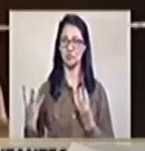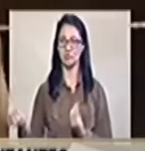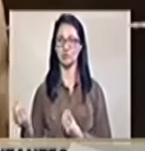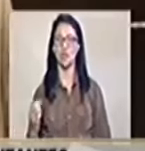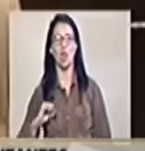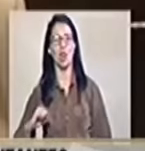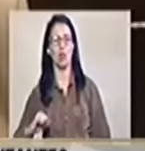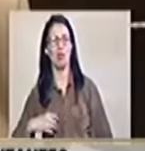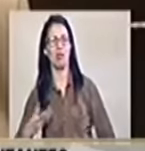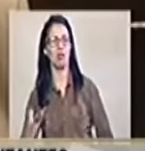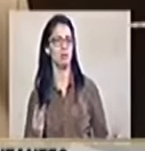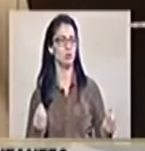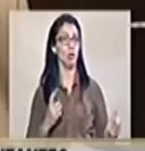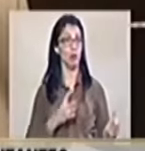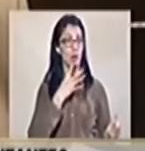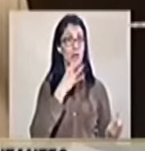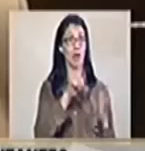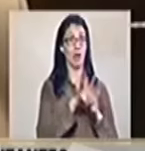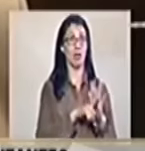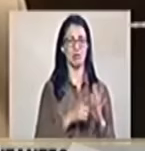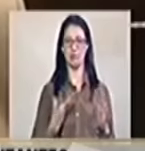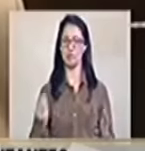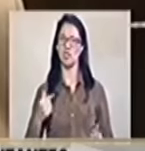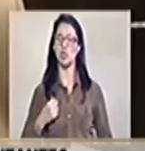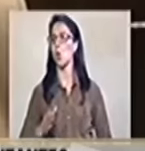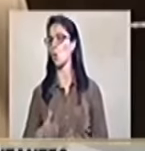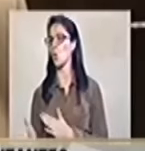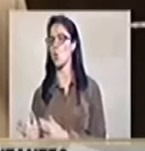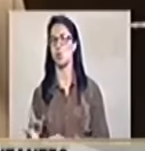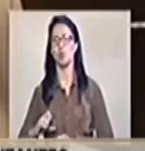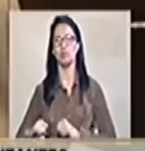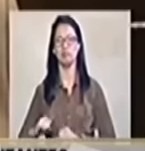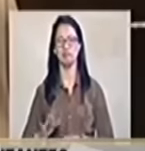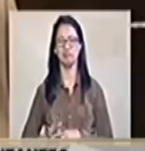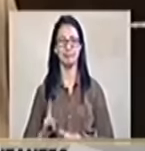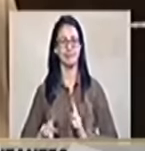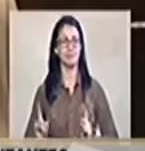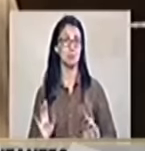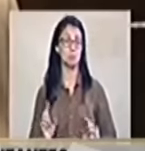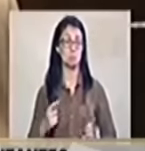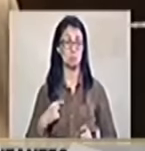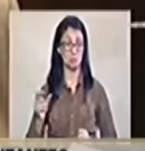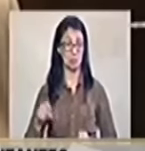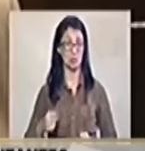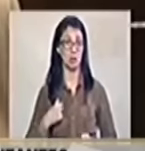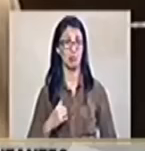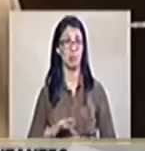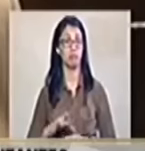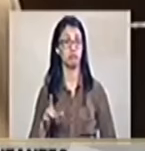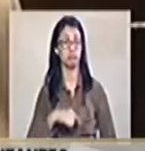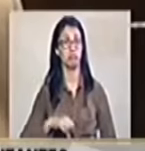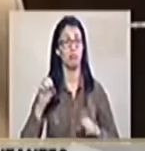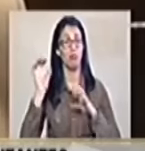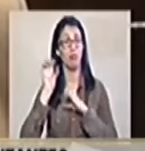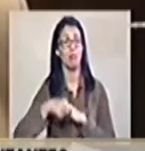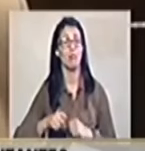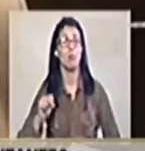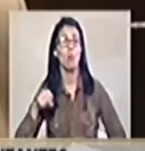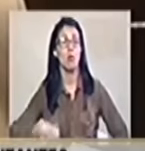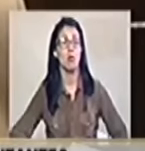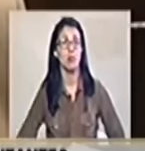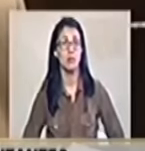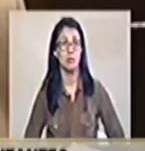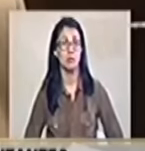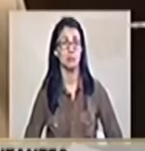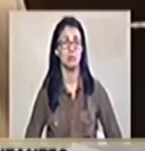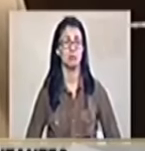Y creo que nosotros tenemos toda la capacidad de hacerlo. Y si fuera manifiestamente contrario, el Consejo de